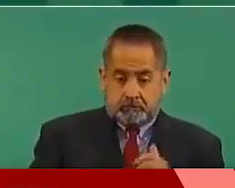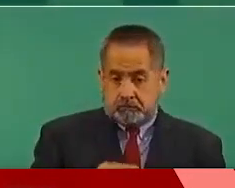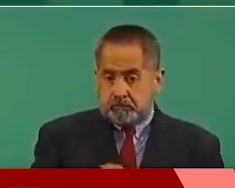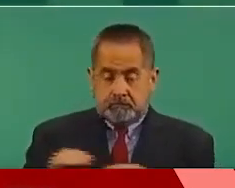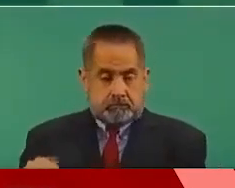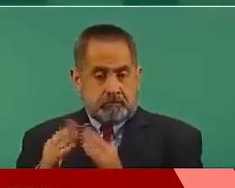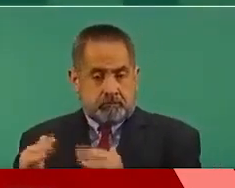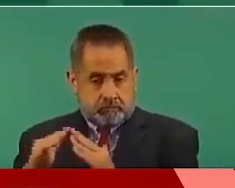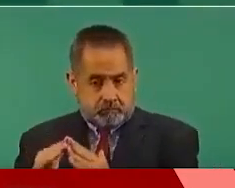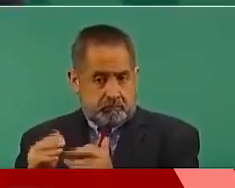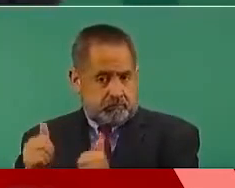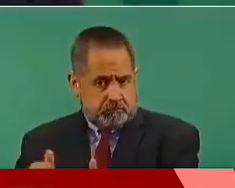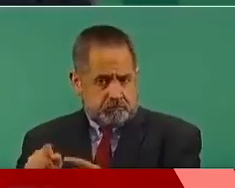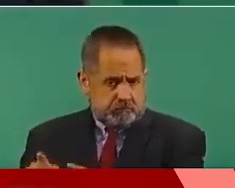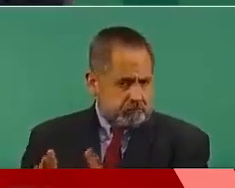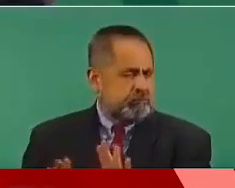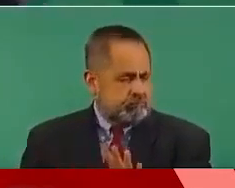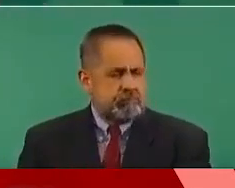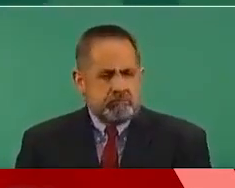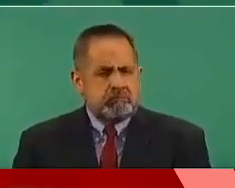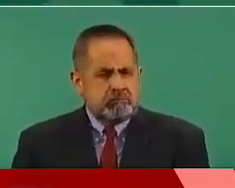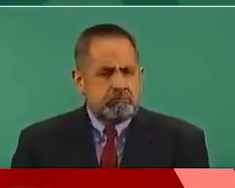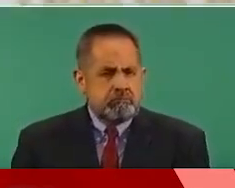casa, pero está